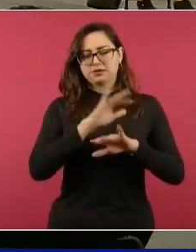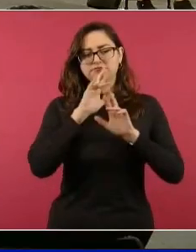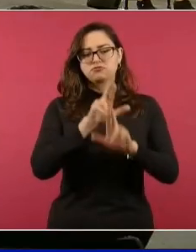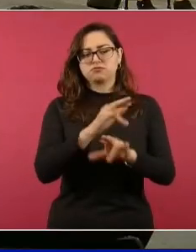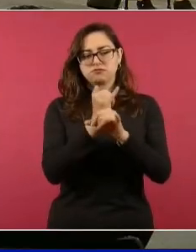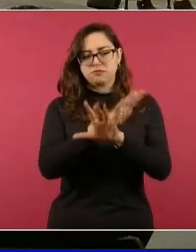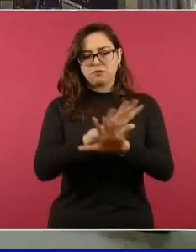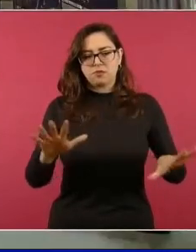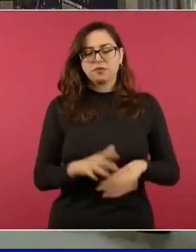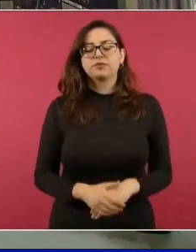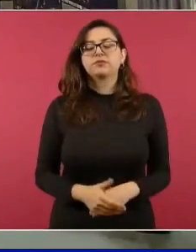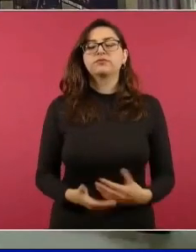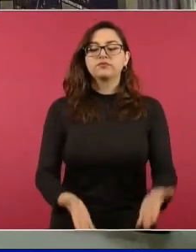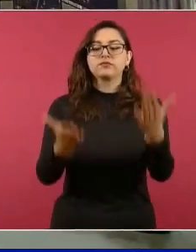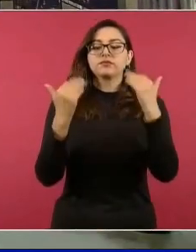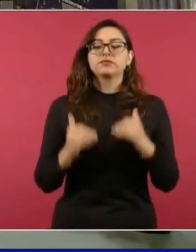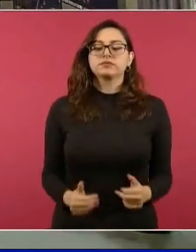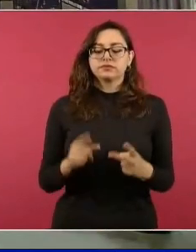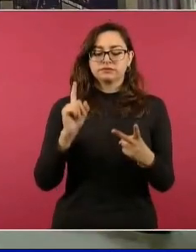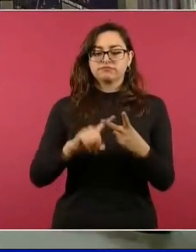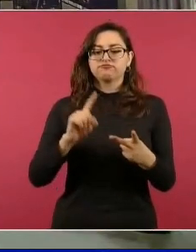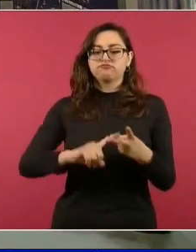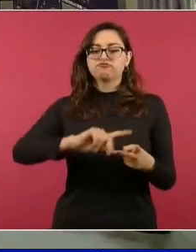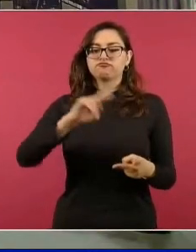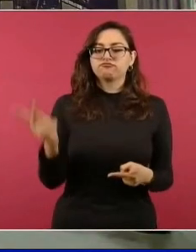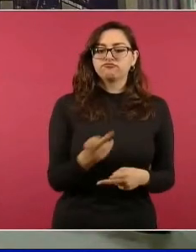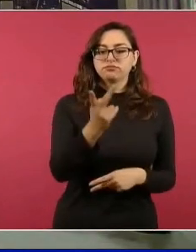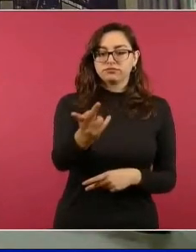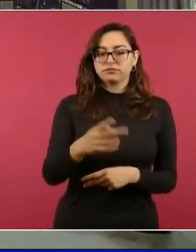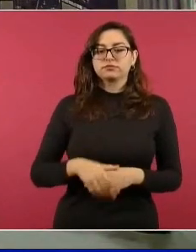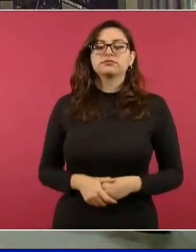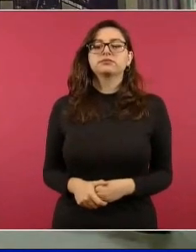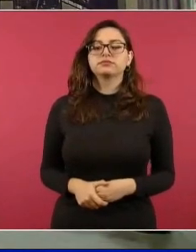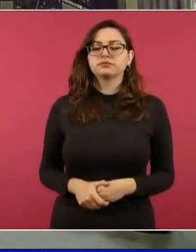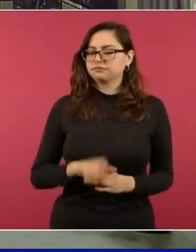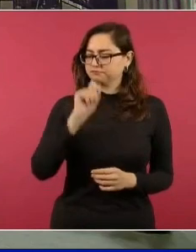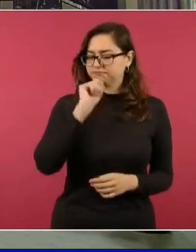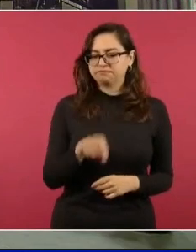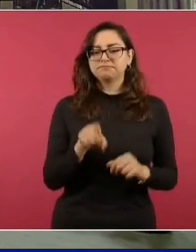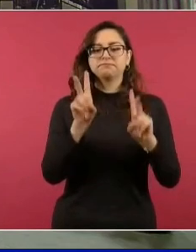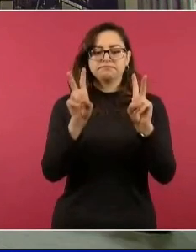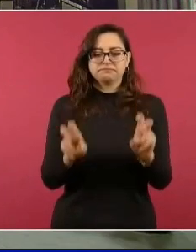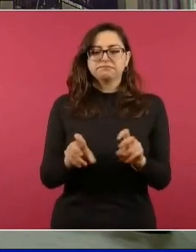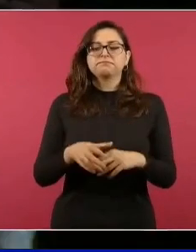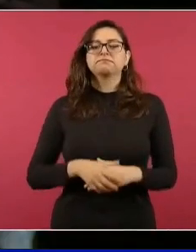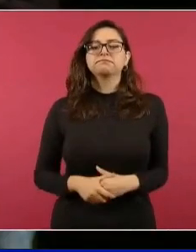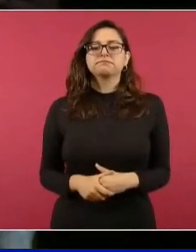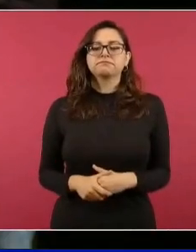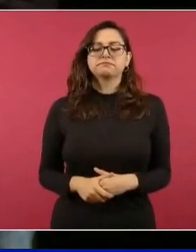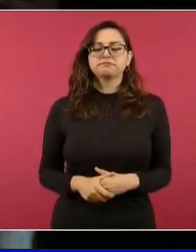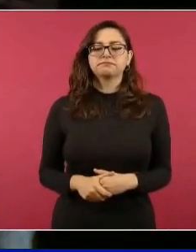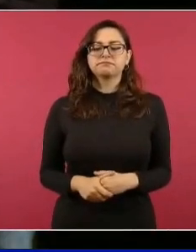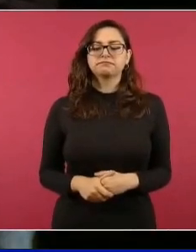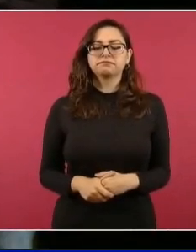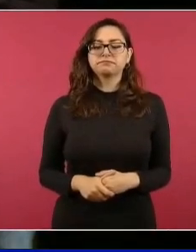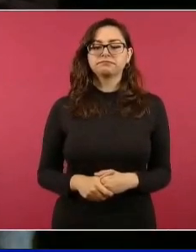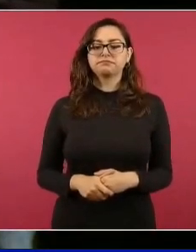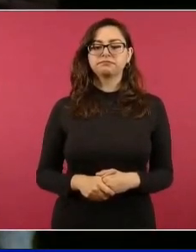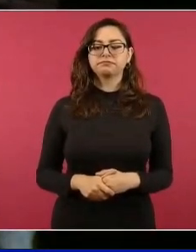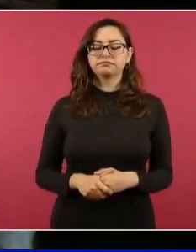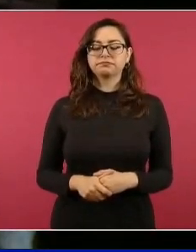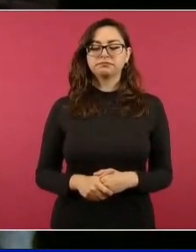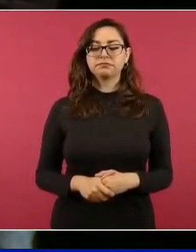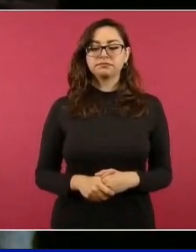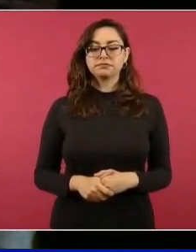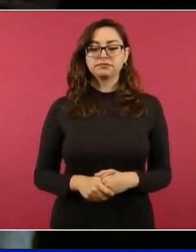tiene también que ver con esto porque realmente nosotros nos vamos a las cifras y decimos